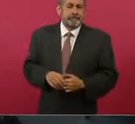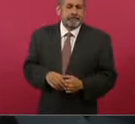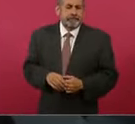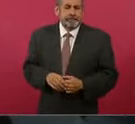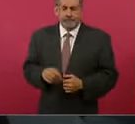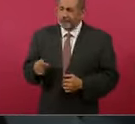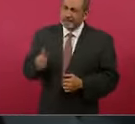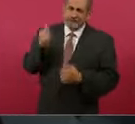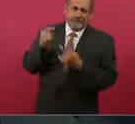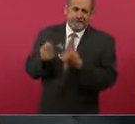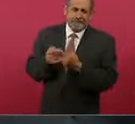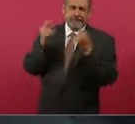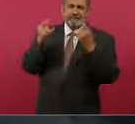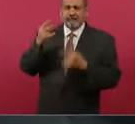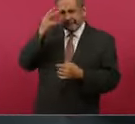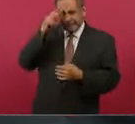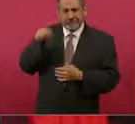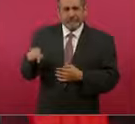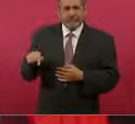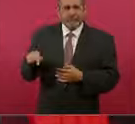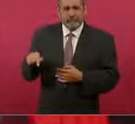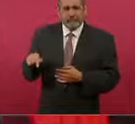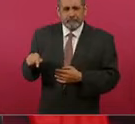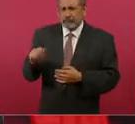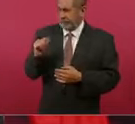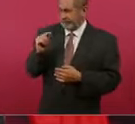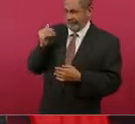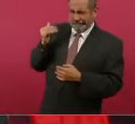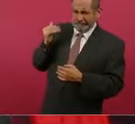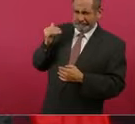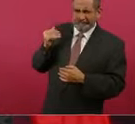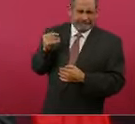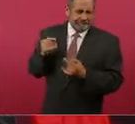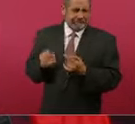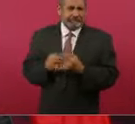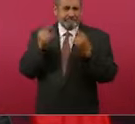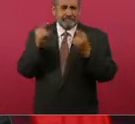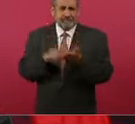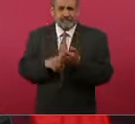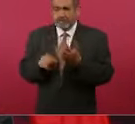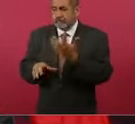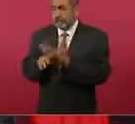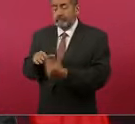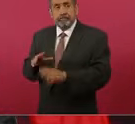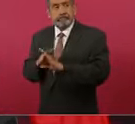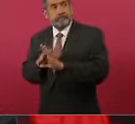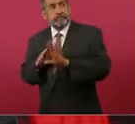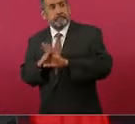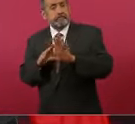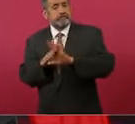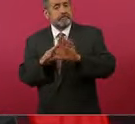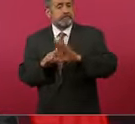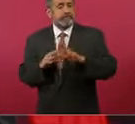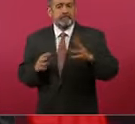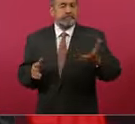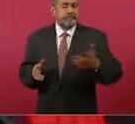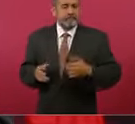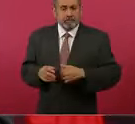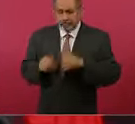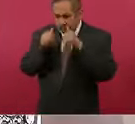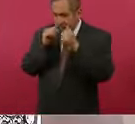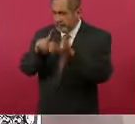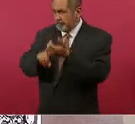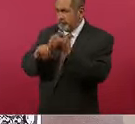en la historia de México, la historia reciente, ante el fenómeno migratorio, atender